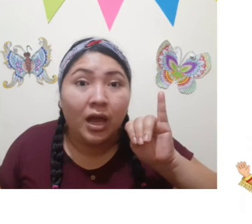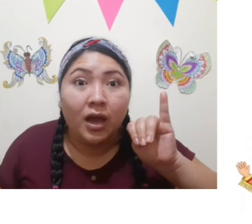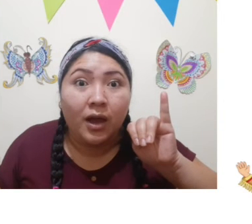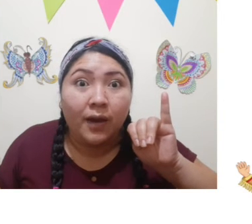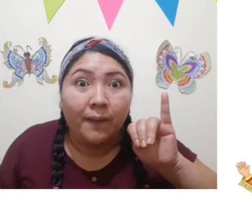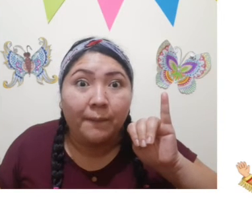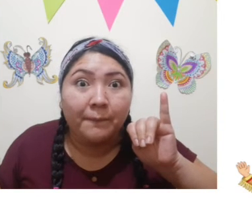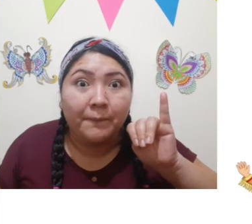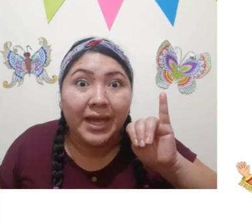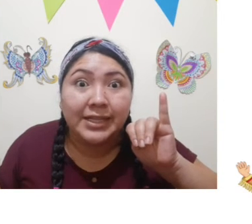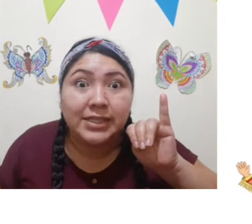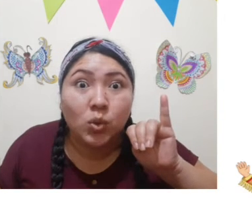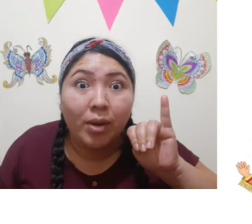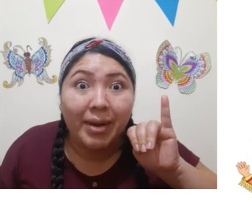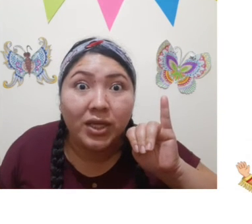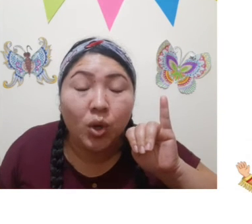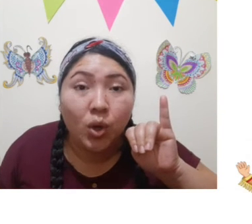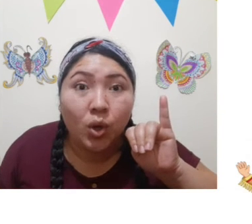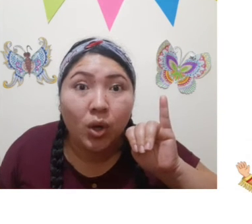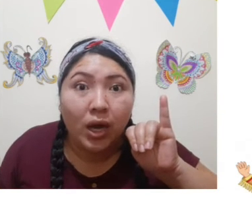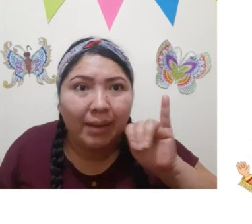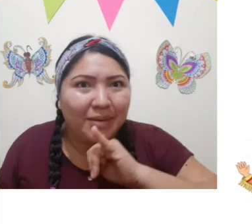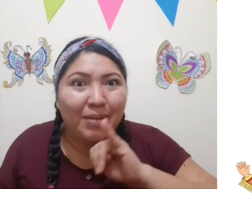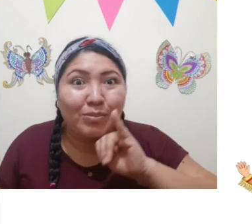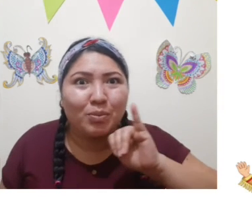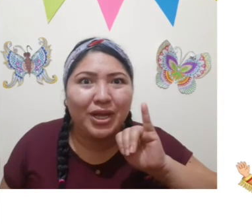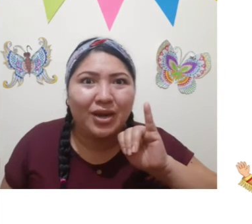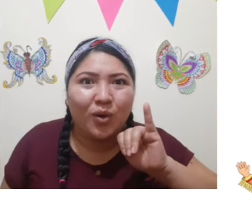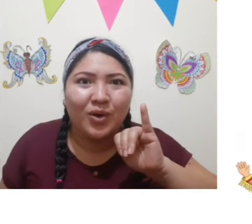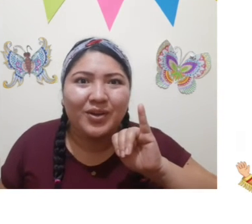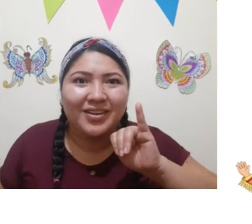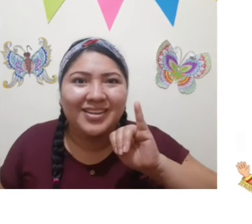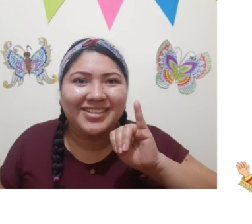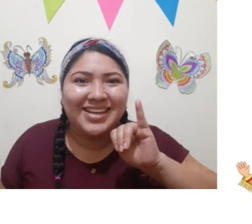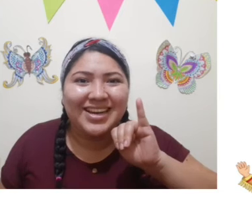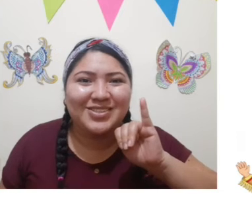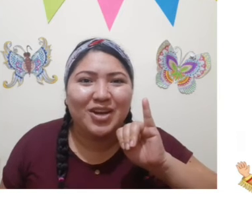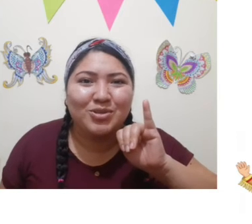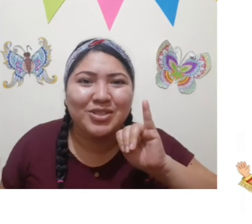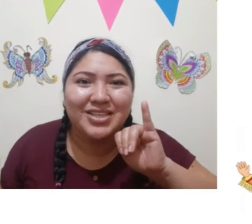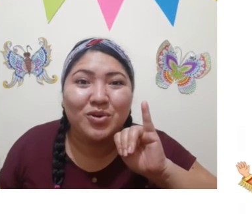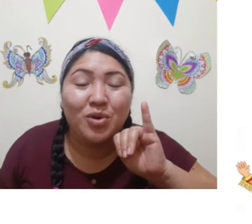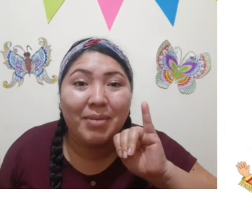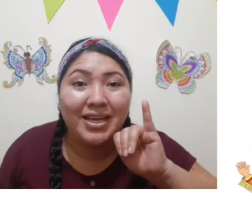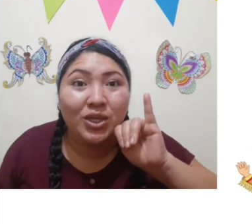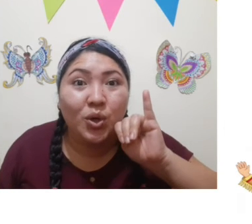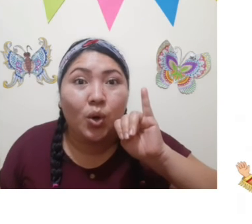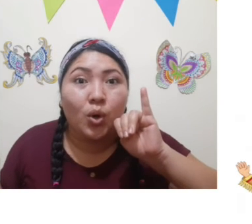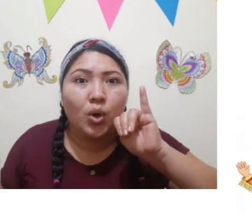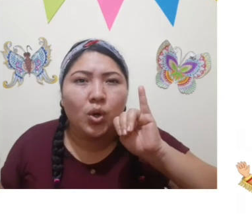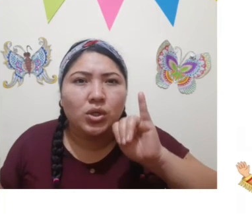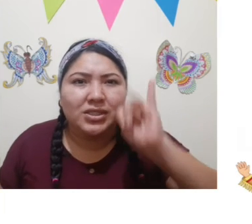ah el círculo amarillo a ver vamos a ponerlo seleccionamos el círculo